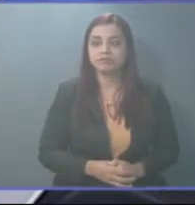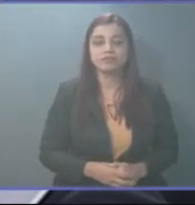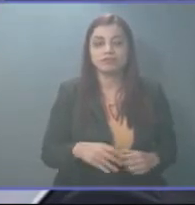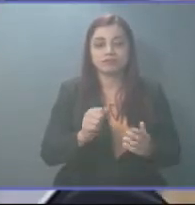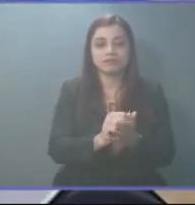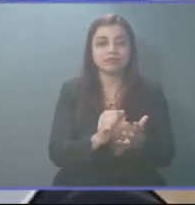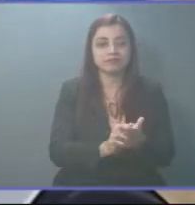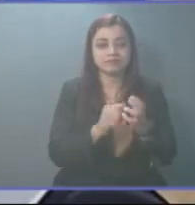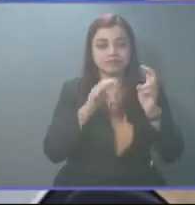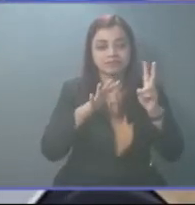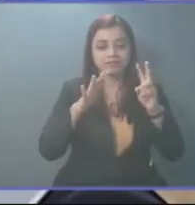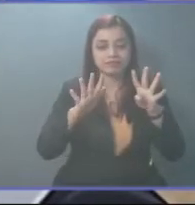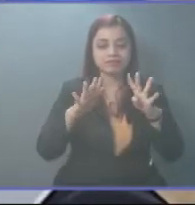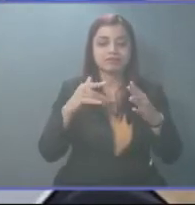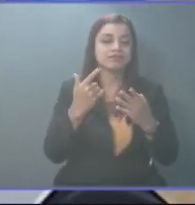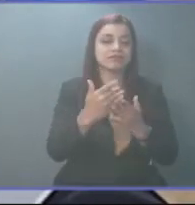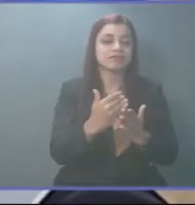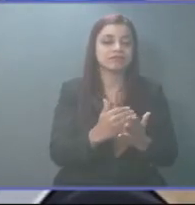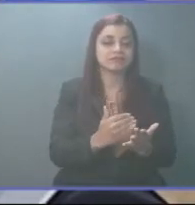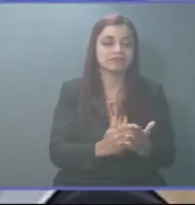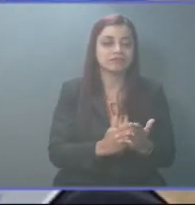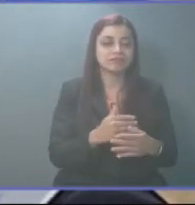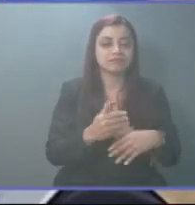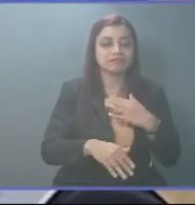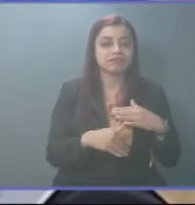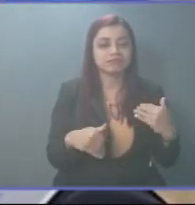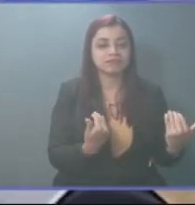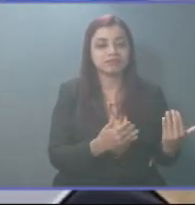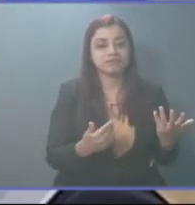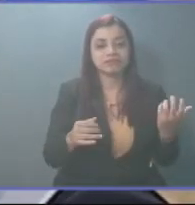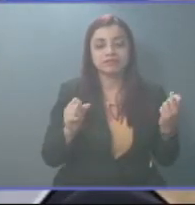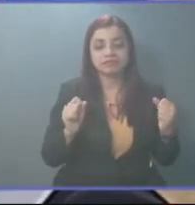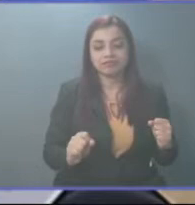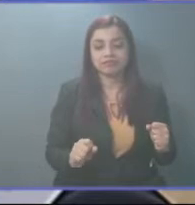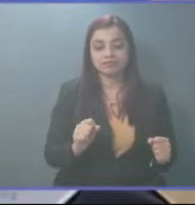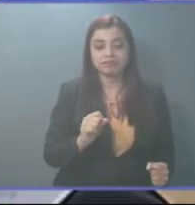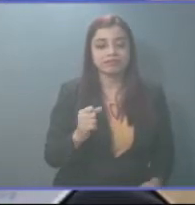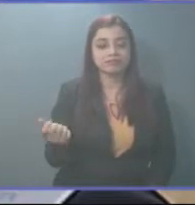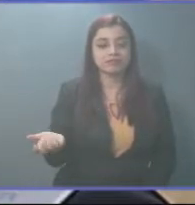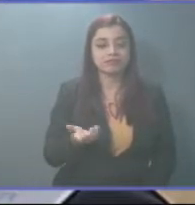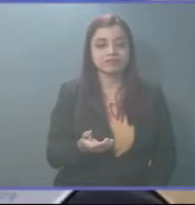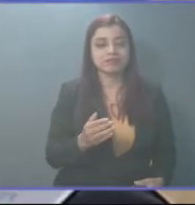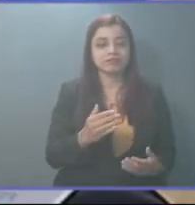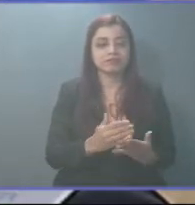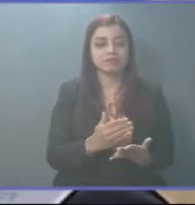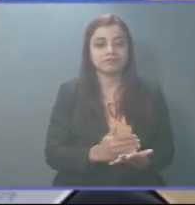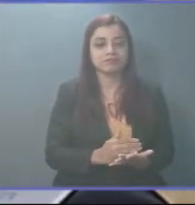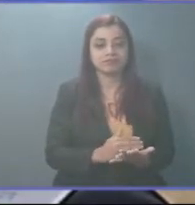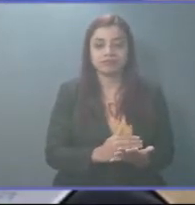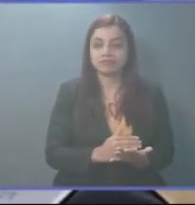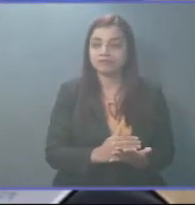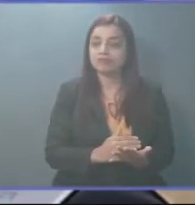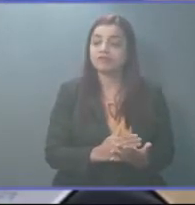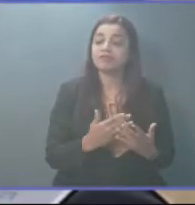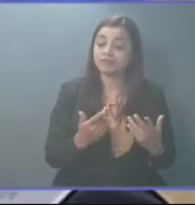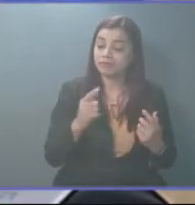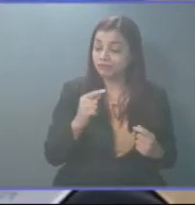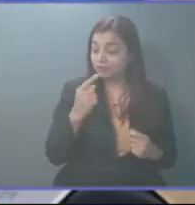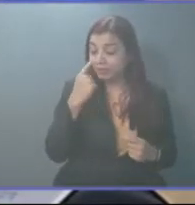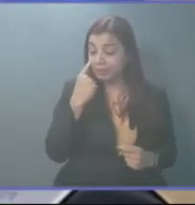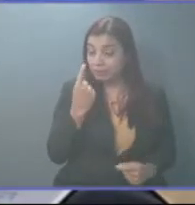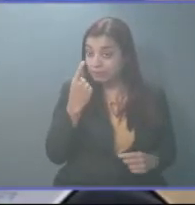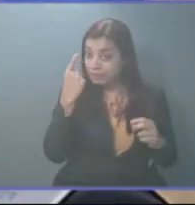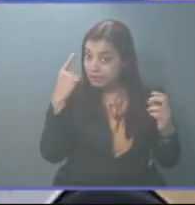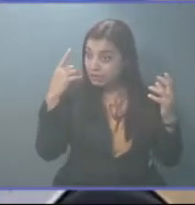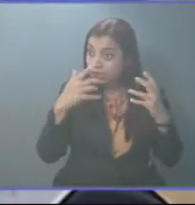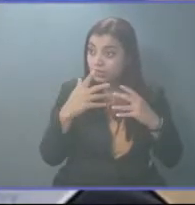Artículo 79, relativo a centros de atención para el desarrollo y la autonomía, en el sentido de readecuar su contenido a fin de visibilizar